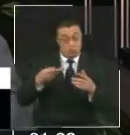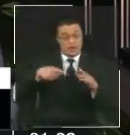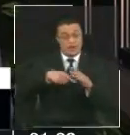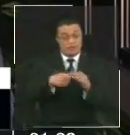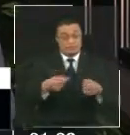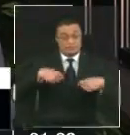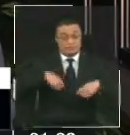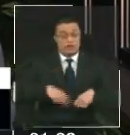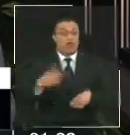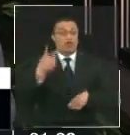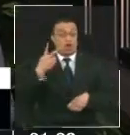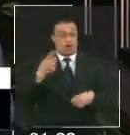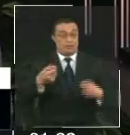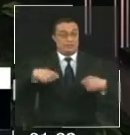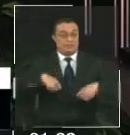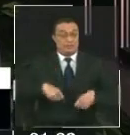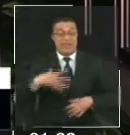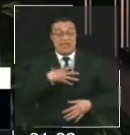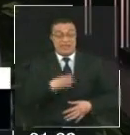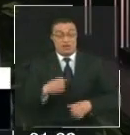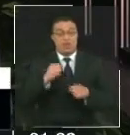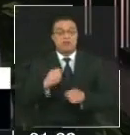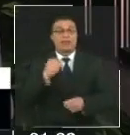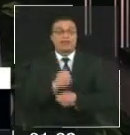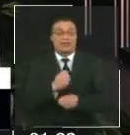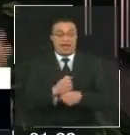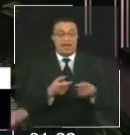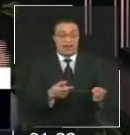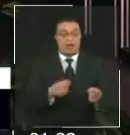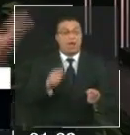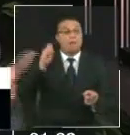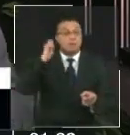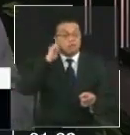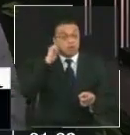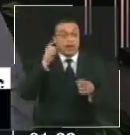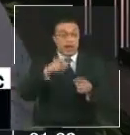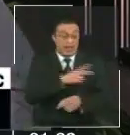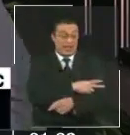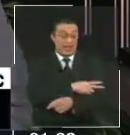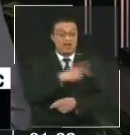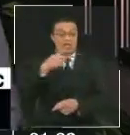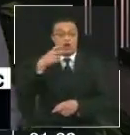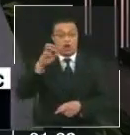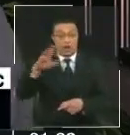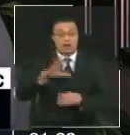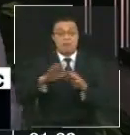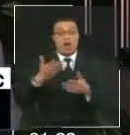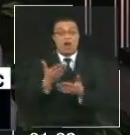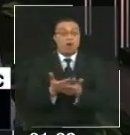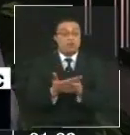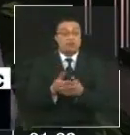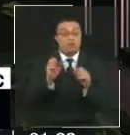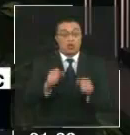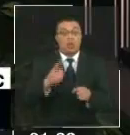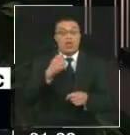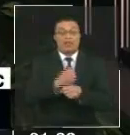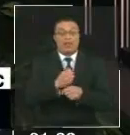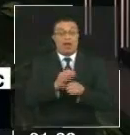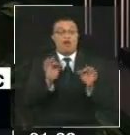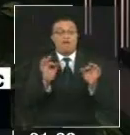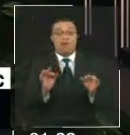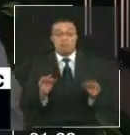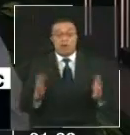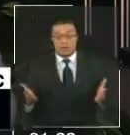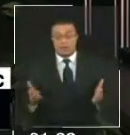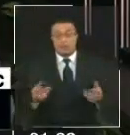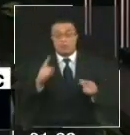que dos. Que el hijo pueda trabajar, que las mujeres, las jefas de hogar, tengan más oportunidades de tener un trabajo formal.